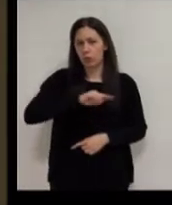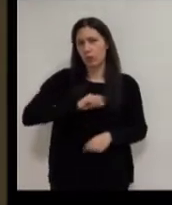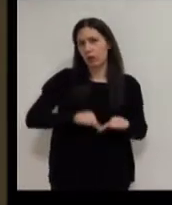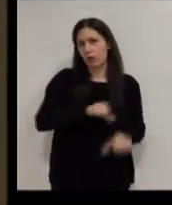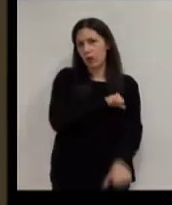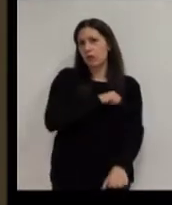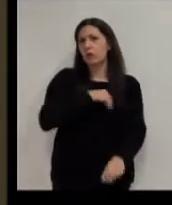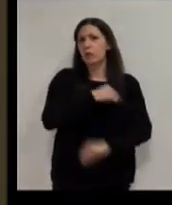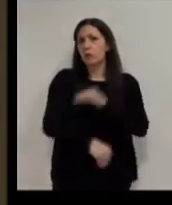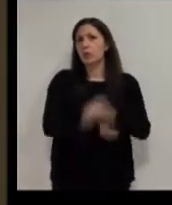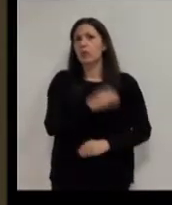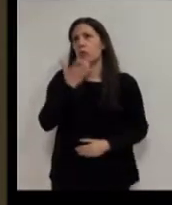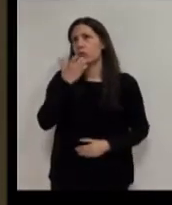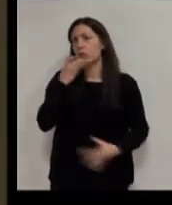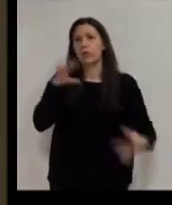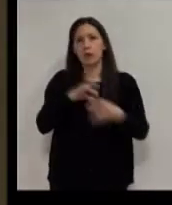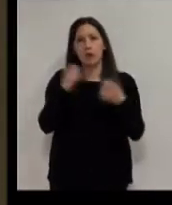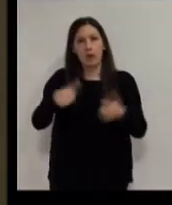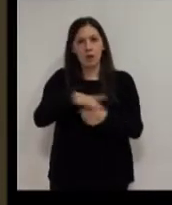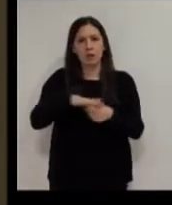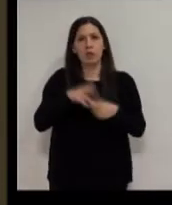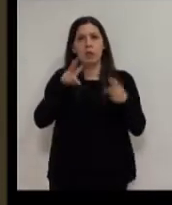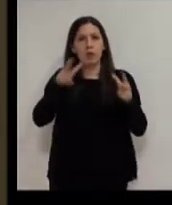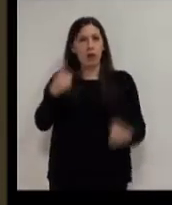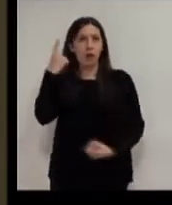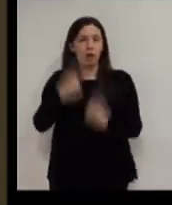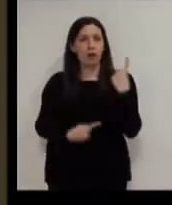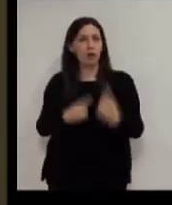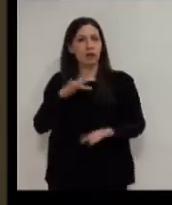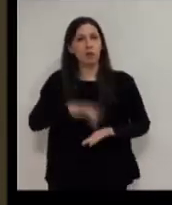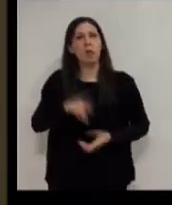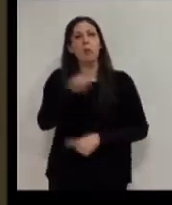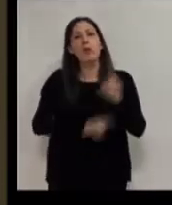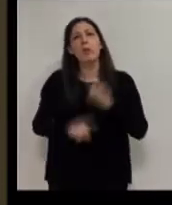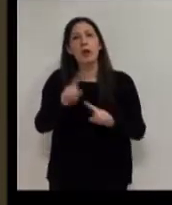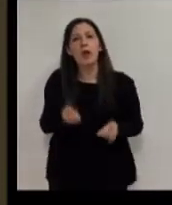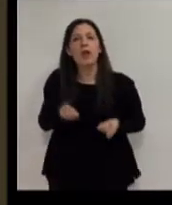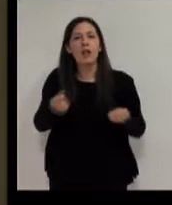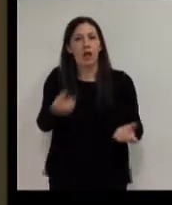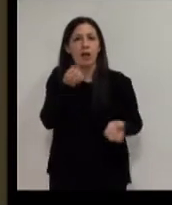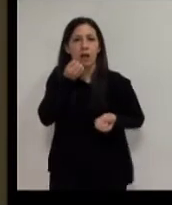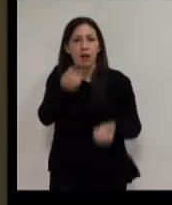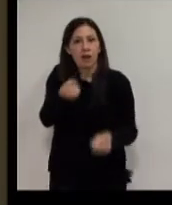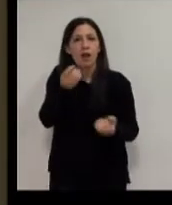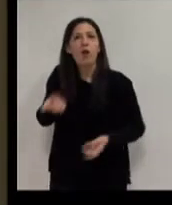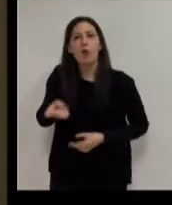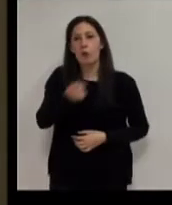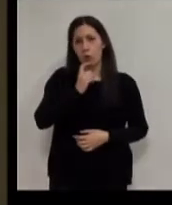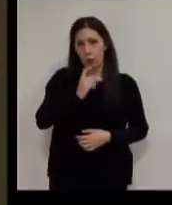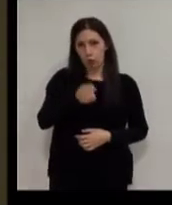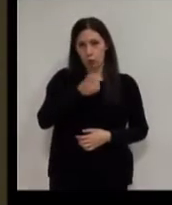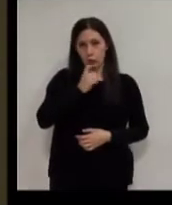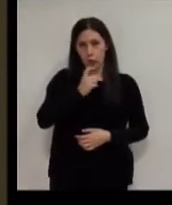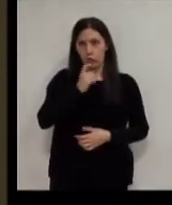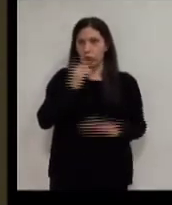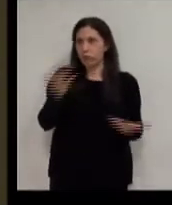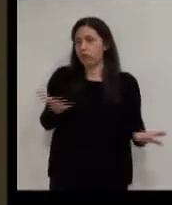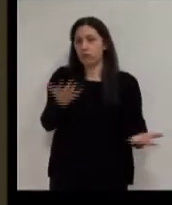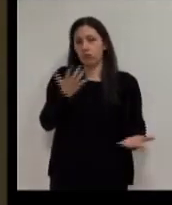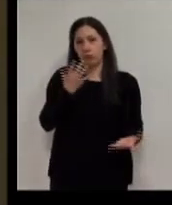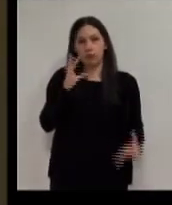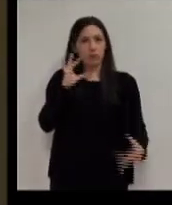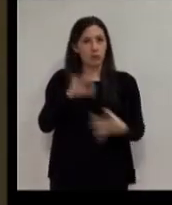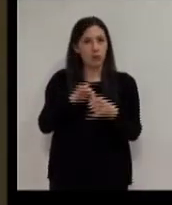problemas. Nosotros las hemos utilizado, por ejemplo, desde el punto de vista hotelero. A veces nos encontramos con problemas de cómo facilitar la información